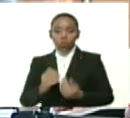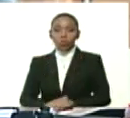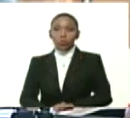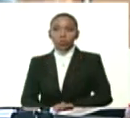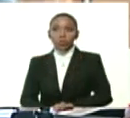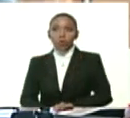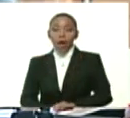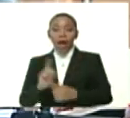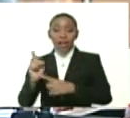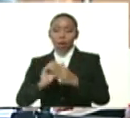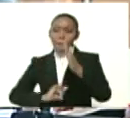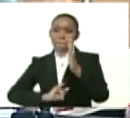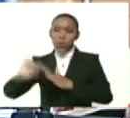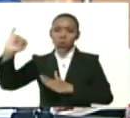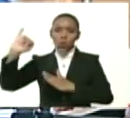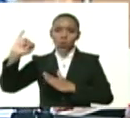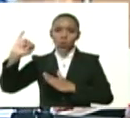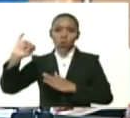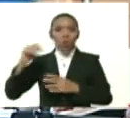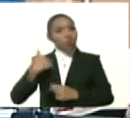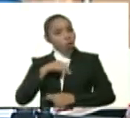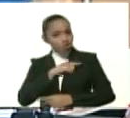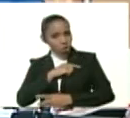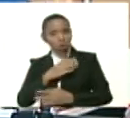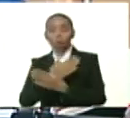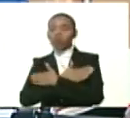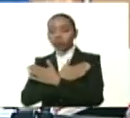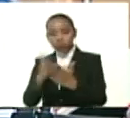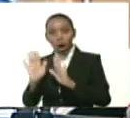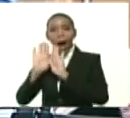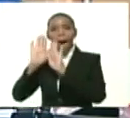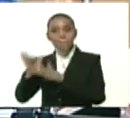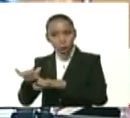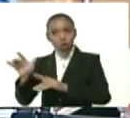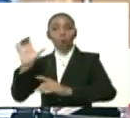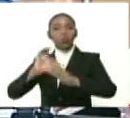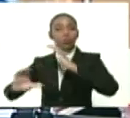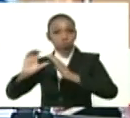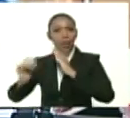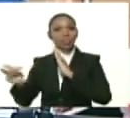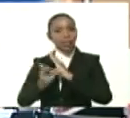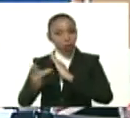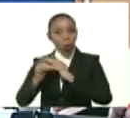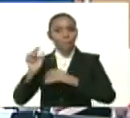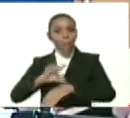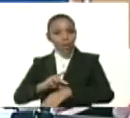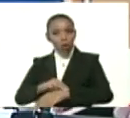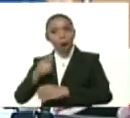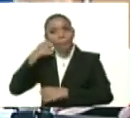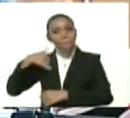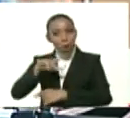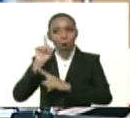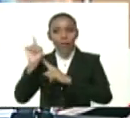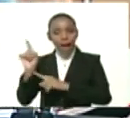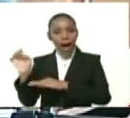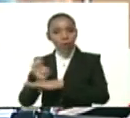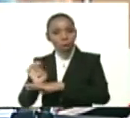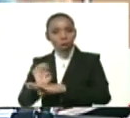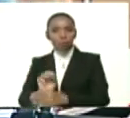Ha sido sobrepasado. Nosotros ofrecemos apoyo científico, técnico y médico al pueblo de